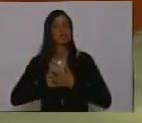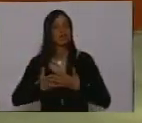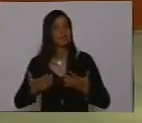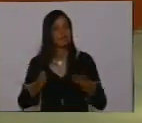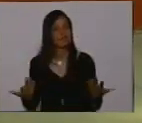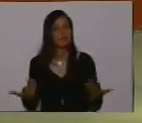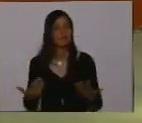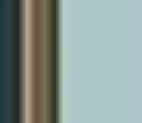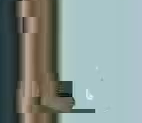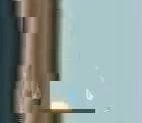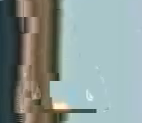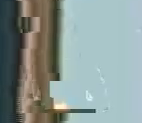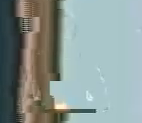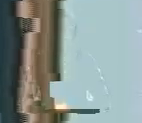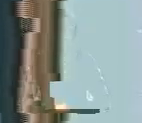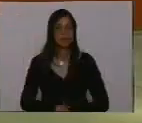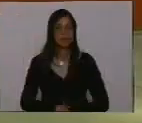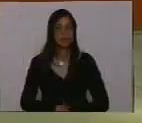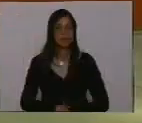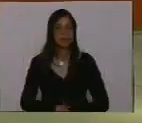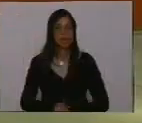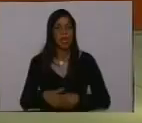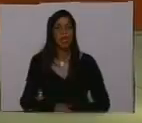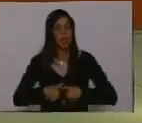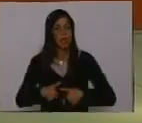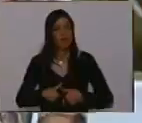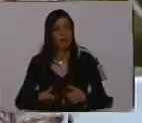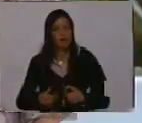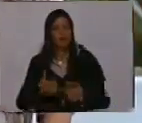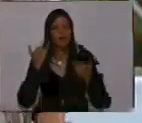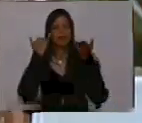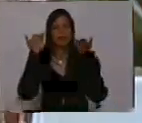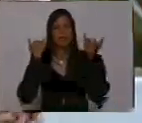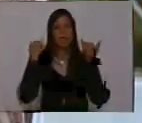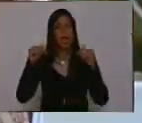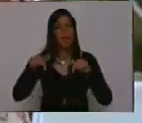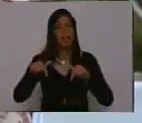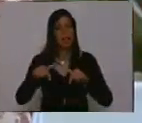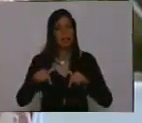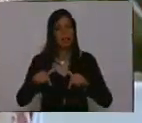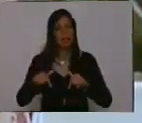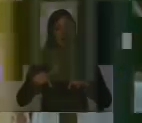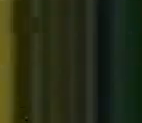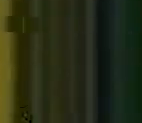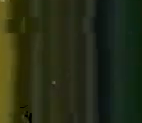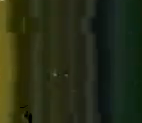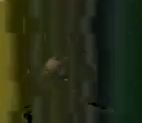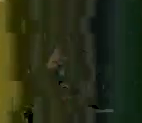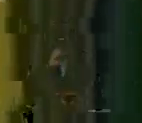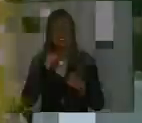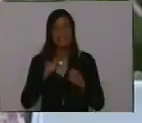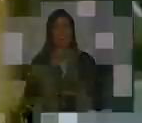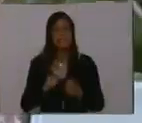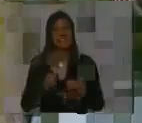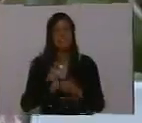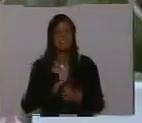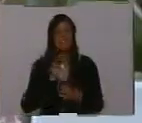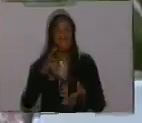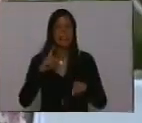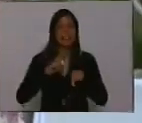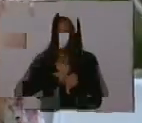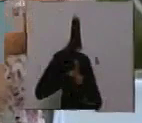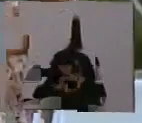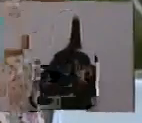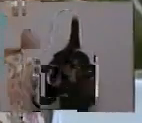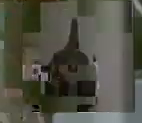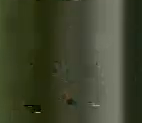construyamos. Yo hacía un esfuerzo de síntesis de algunas ideas aquí, sin embargo, creo que por razones de tiempo y